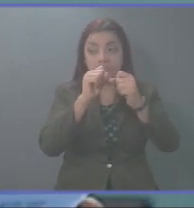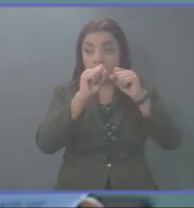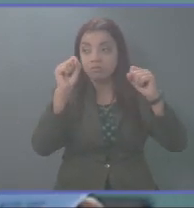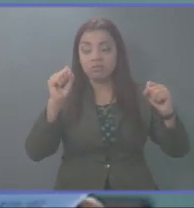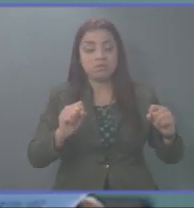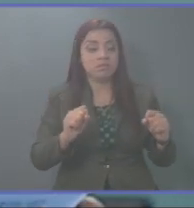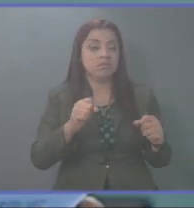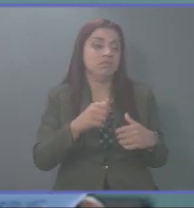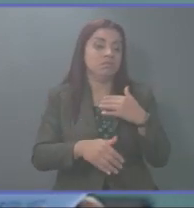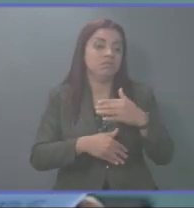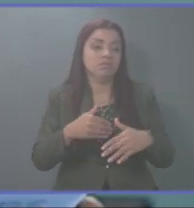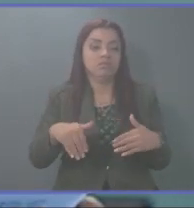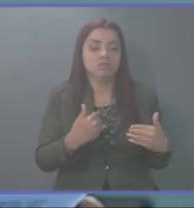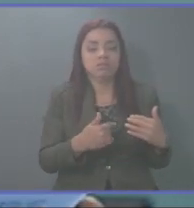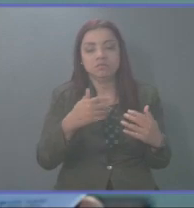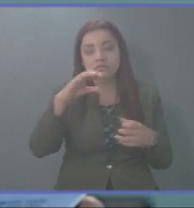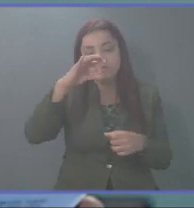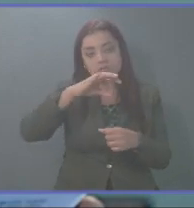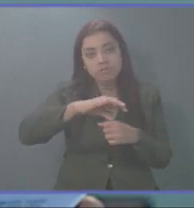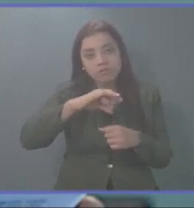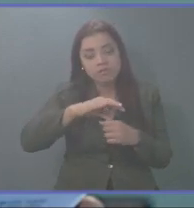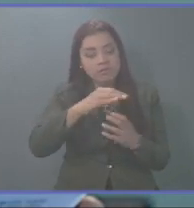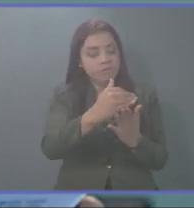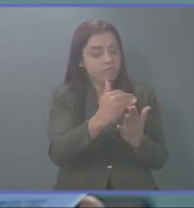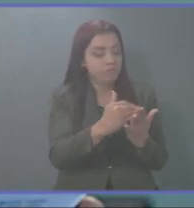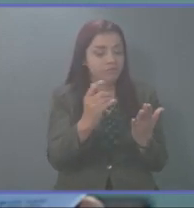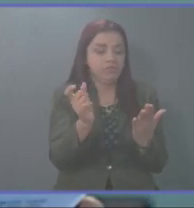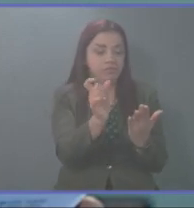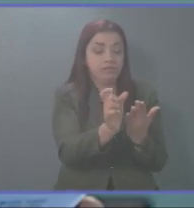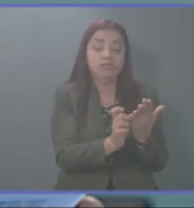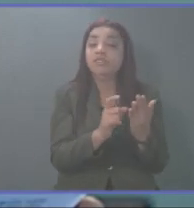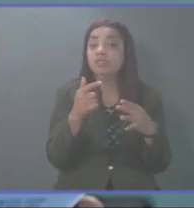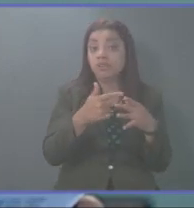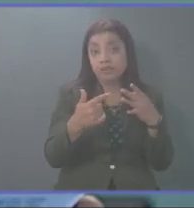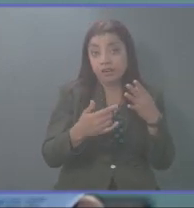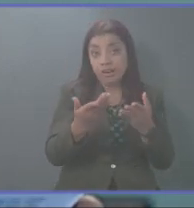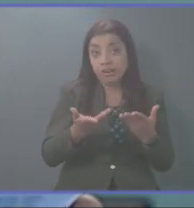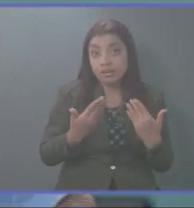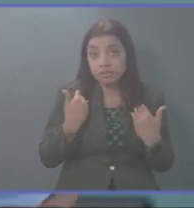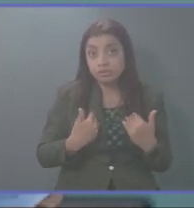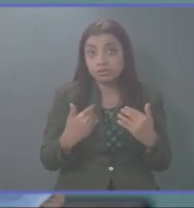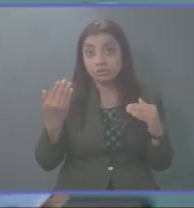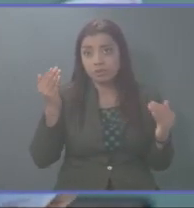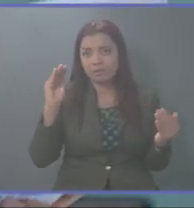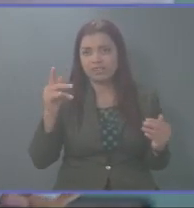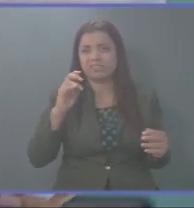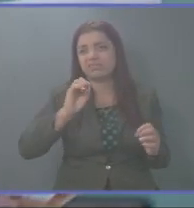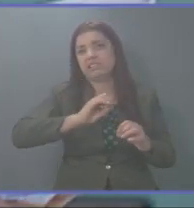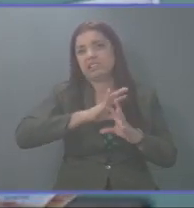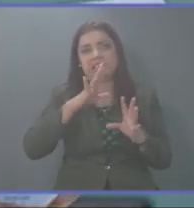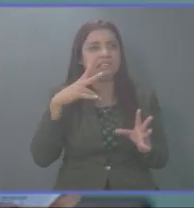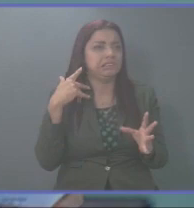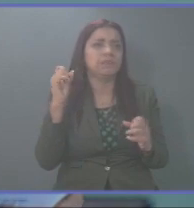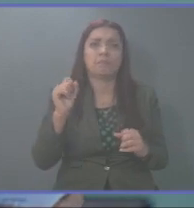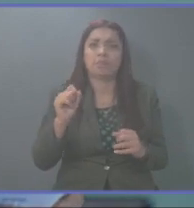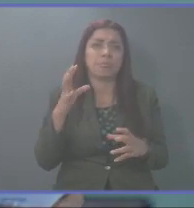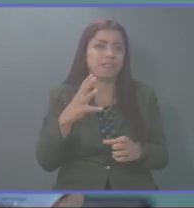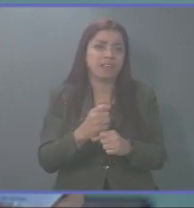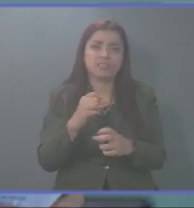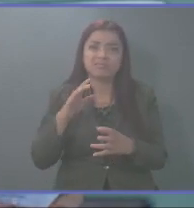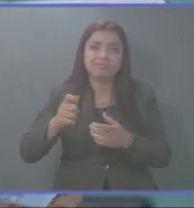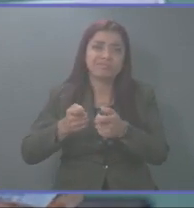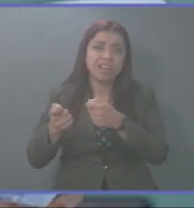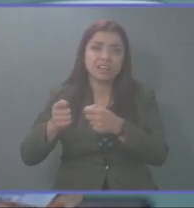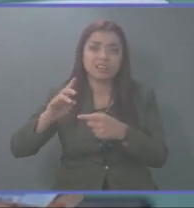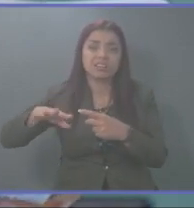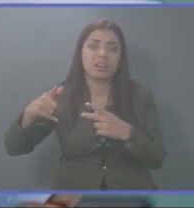de las circunscripciones electorales, en derecho comparado, se registran casos de evidente manipulación política de las mismas para